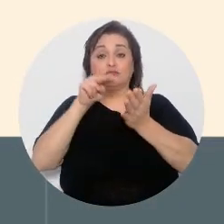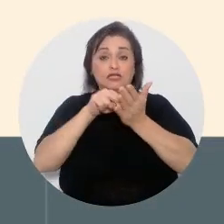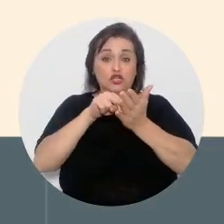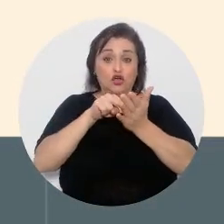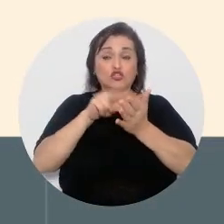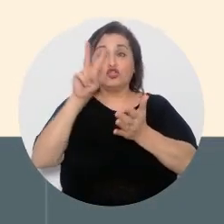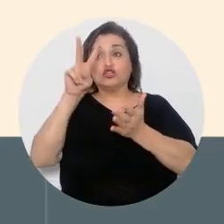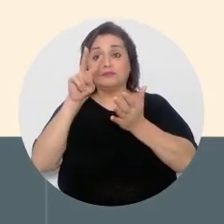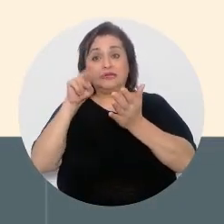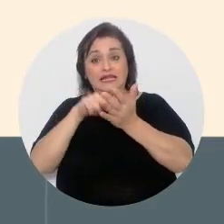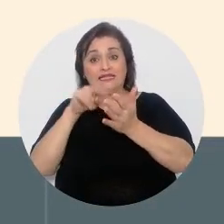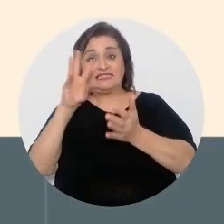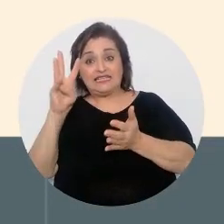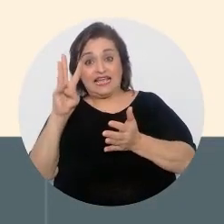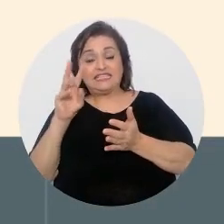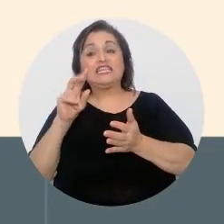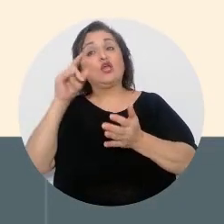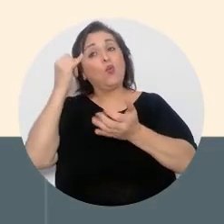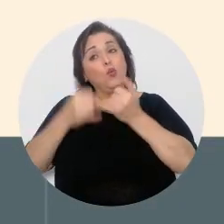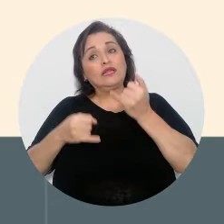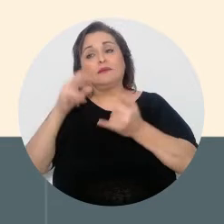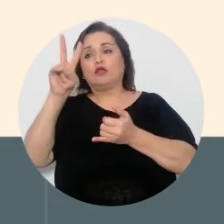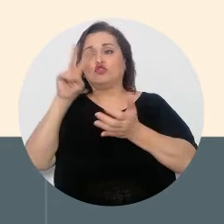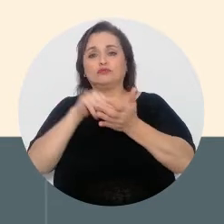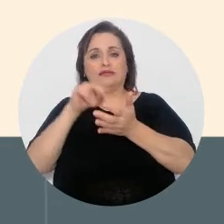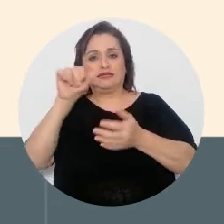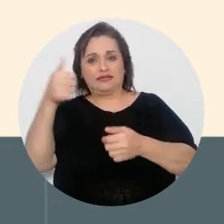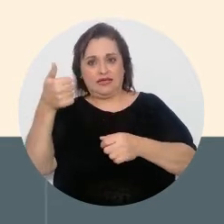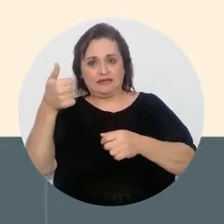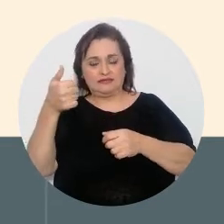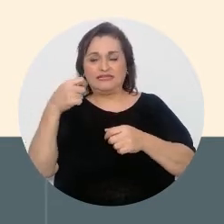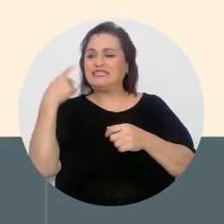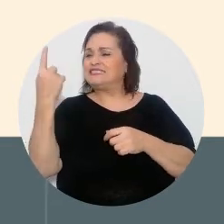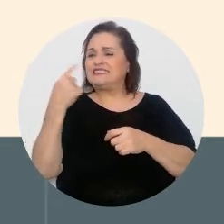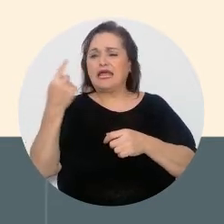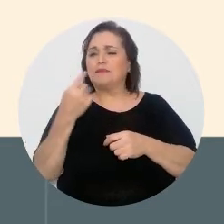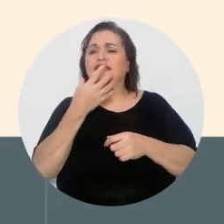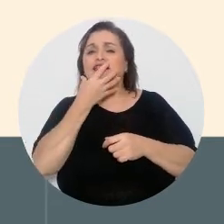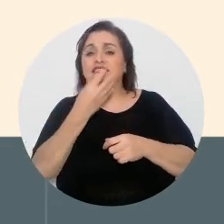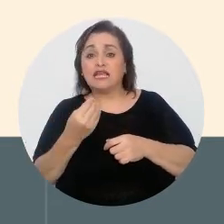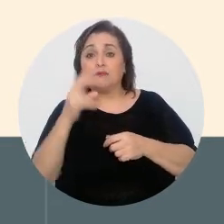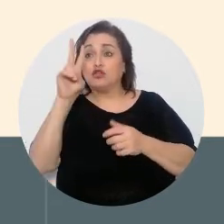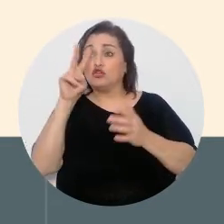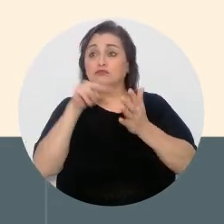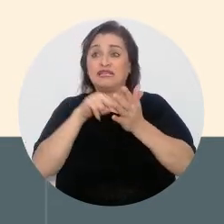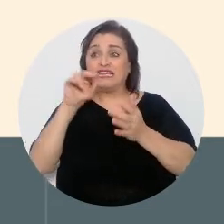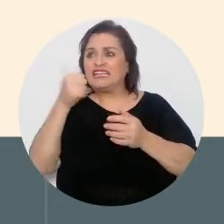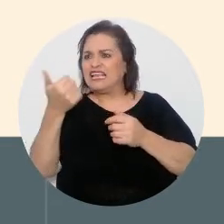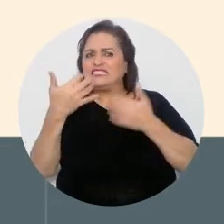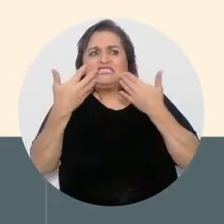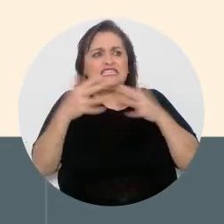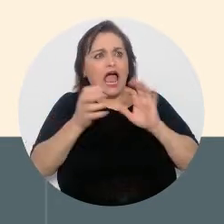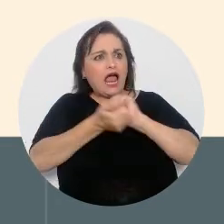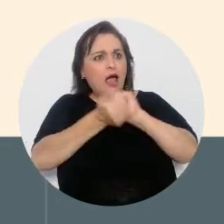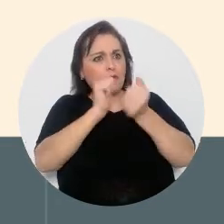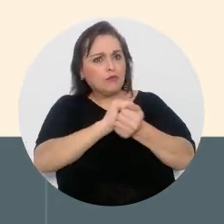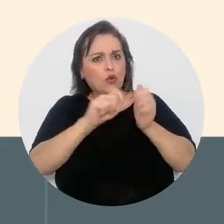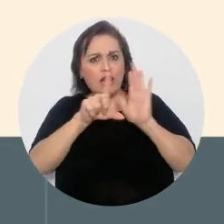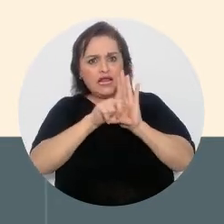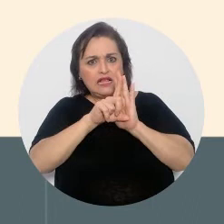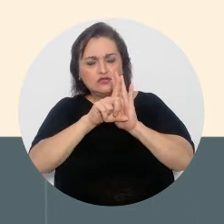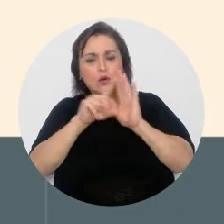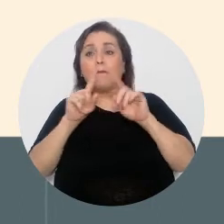2002, 2006 y la última fue en el 2010. ¿Por qué siempre en diciembre del 2010 ya se habían dado estos